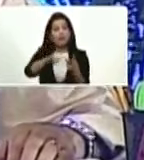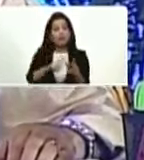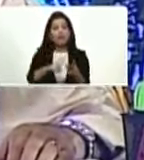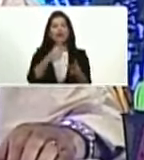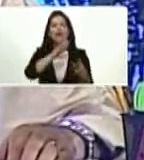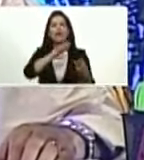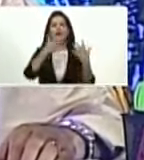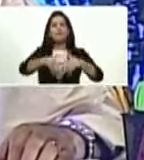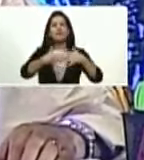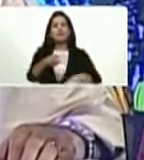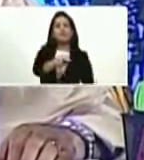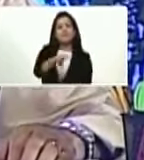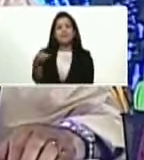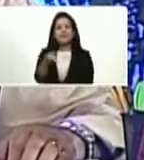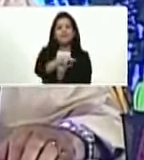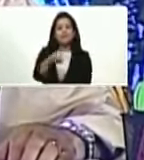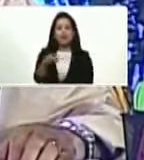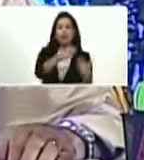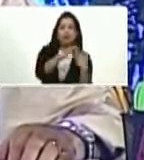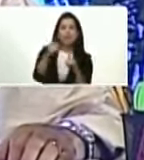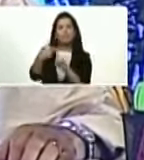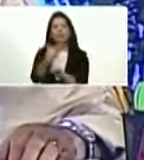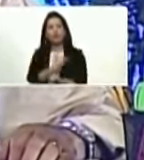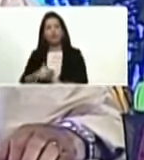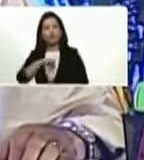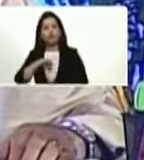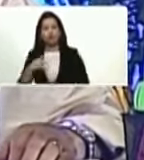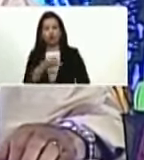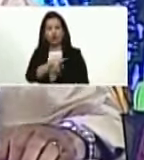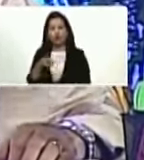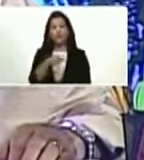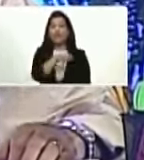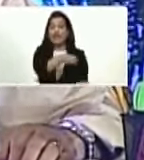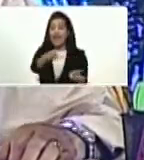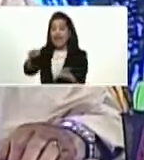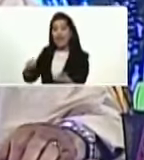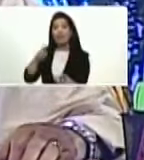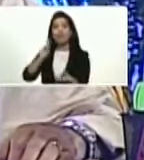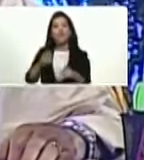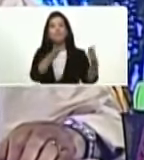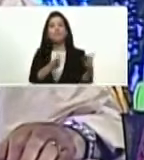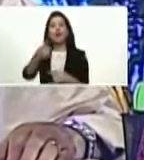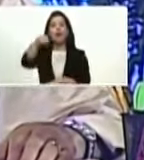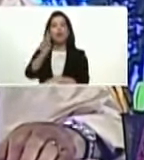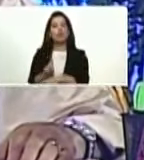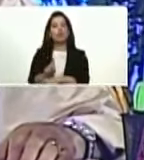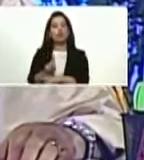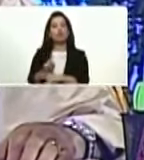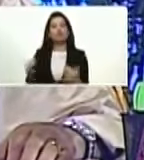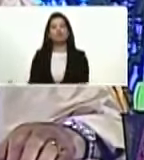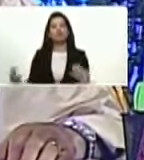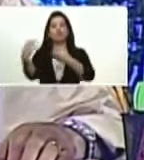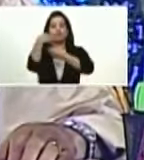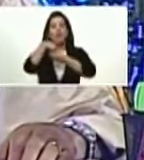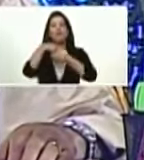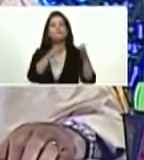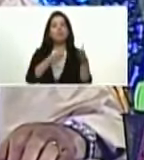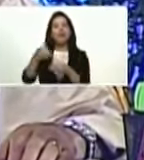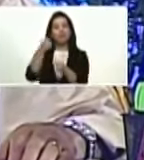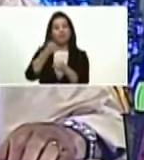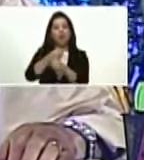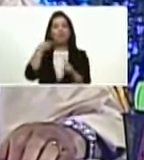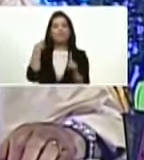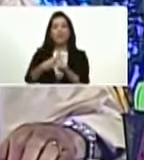debemos unificarlas en una sola visión de planificación, gestión, productividad y